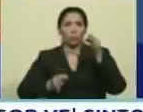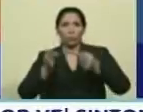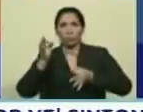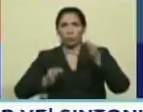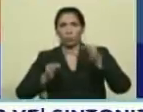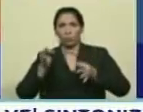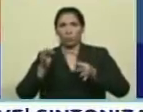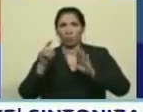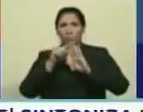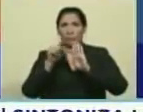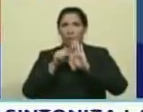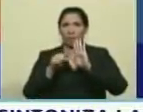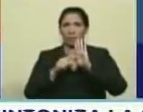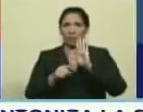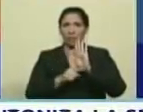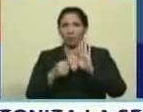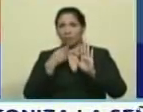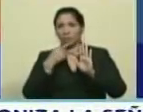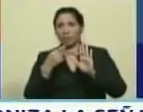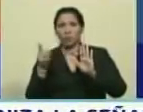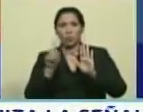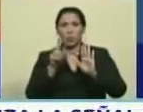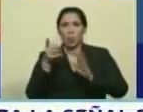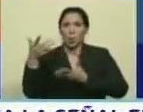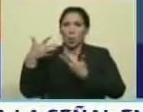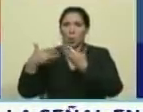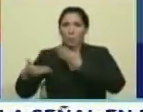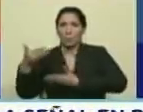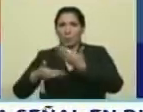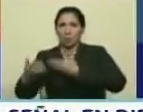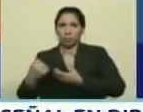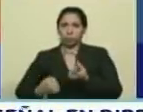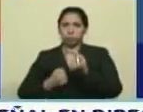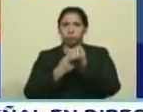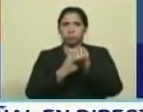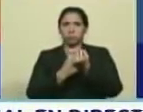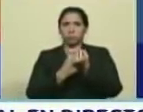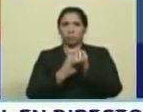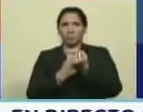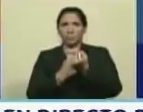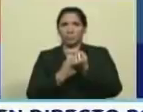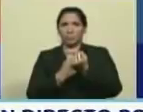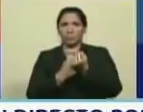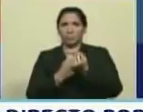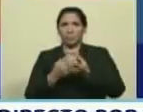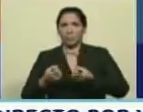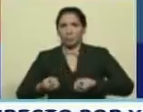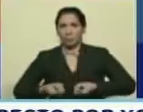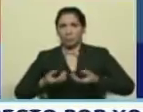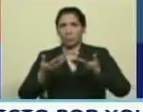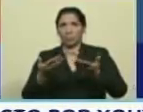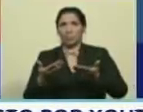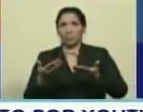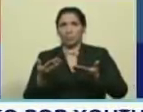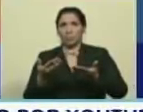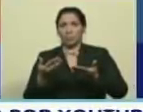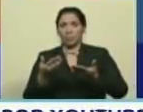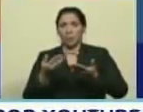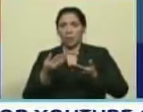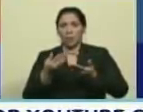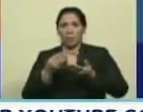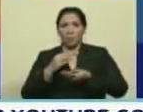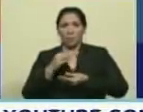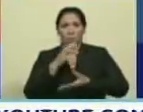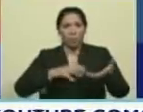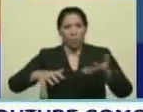considerarlo jurisdicciones no cooperativas, y apoyamos su justa demanda de recibir compensaciones por los daños ocasionados por